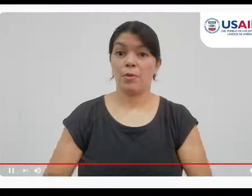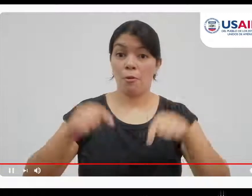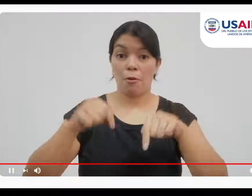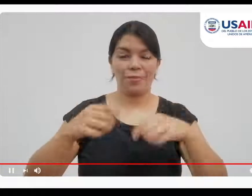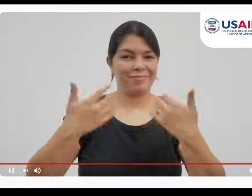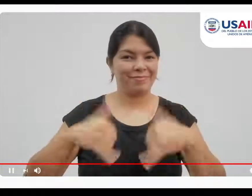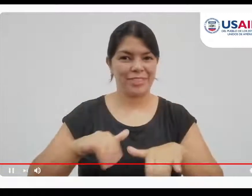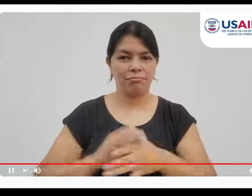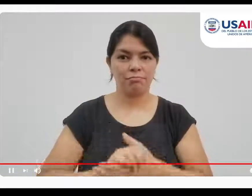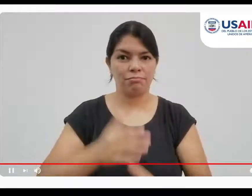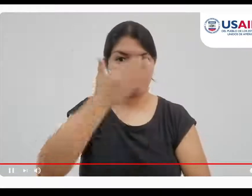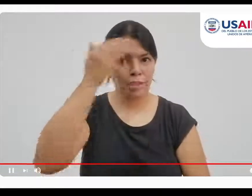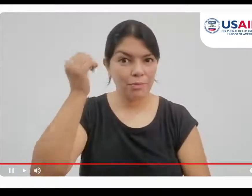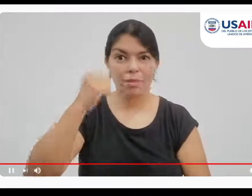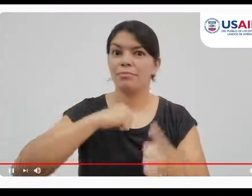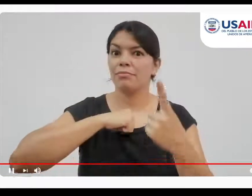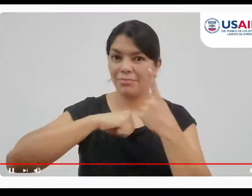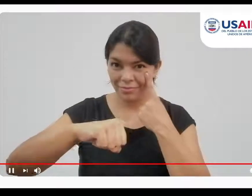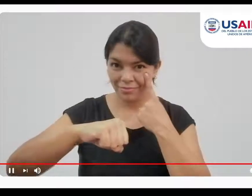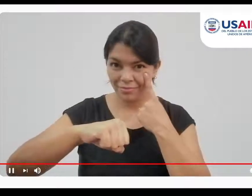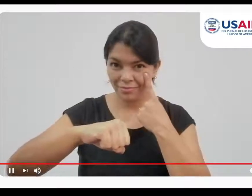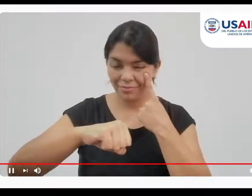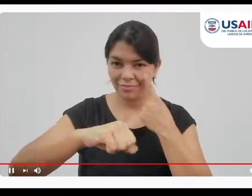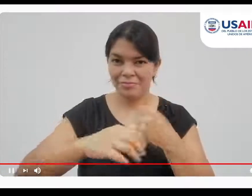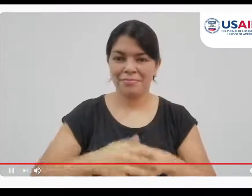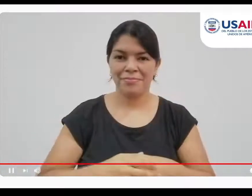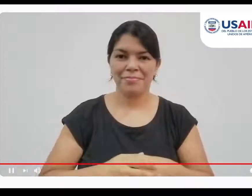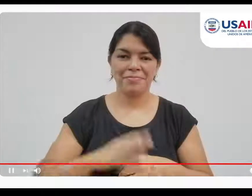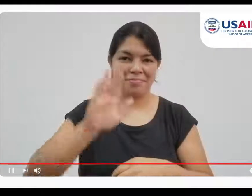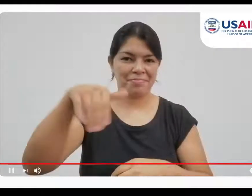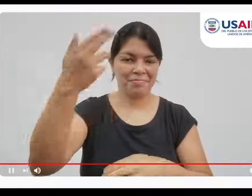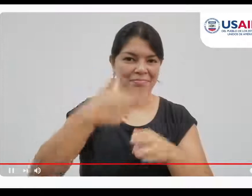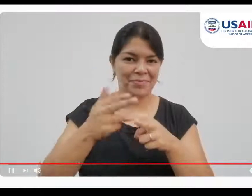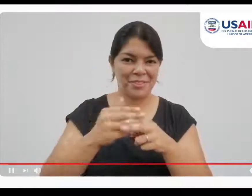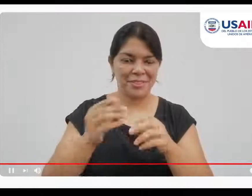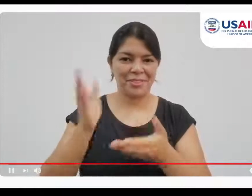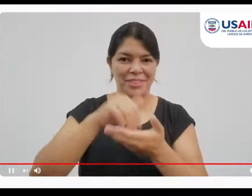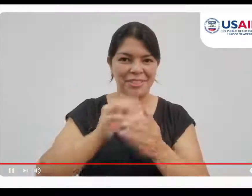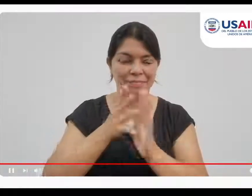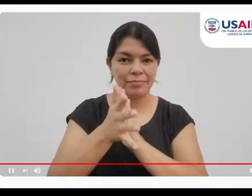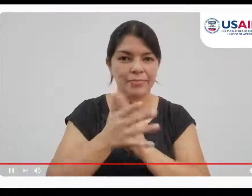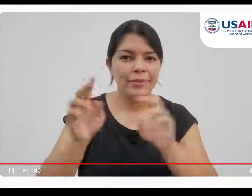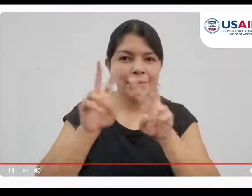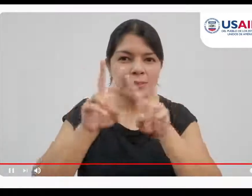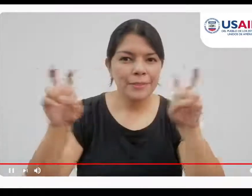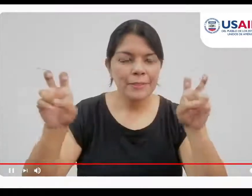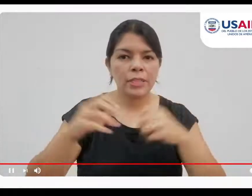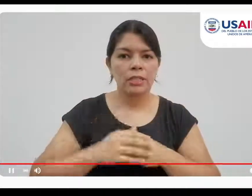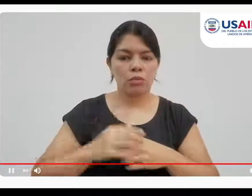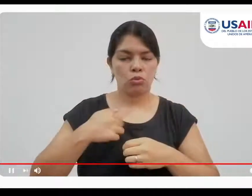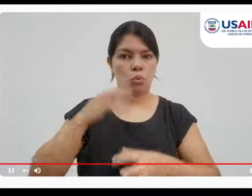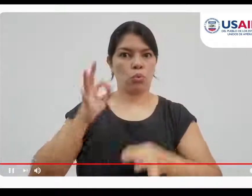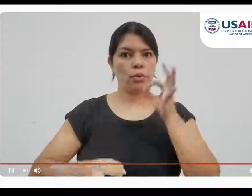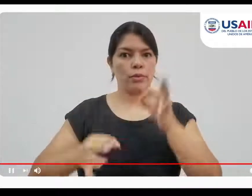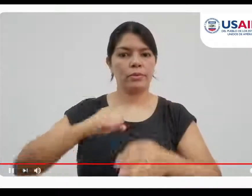Bueno, y esto es todo por hoy. No se les olvide que debemos estar en la jugada por nuestros derechos. Nos escuchamos en nuestro próximo capítulo en el que hablaremos acerca de la